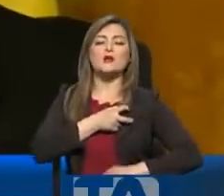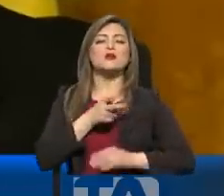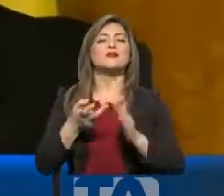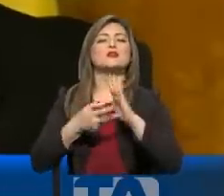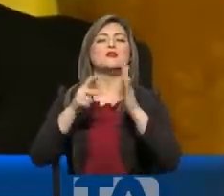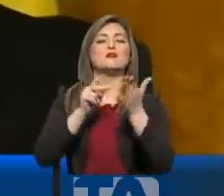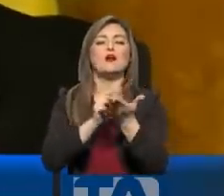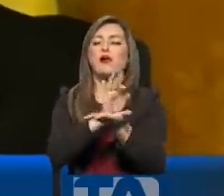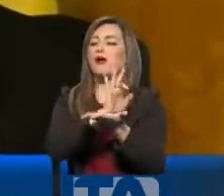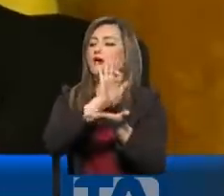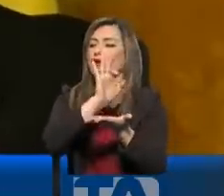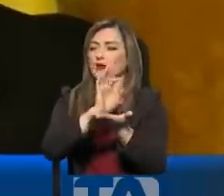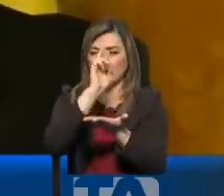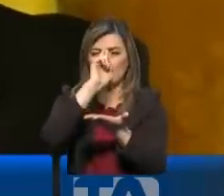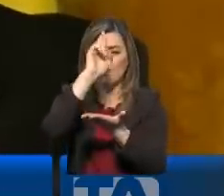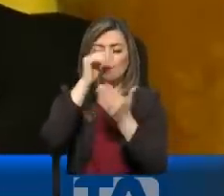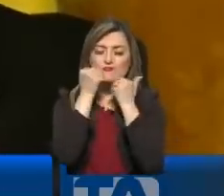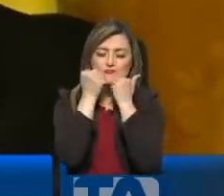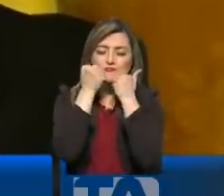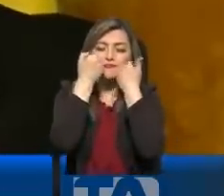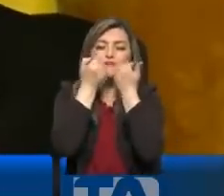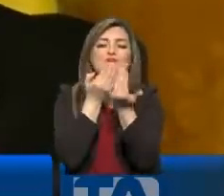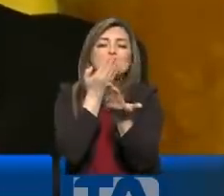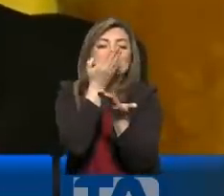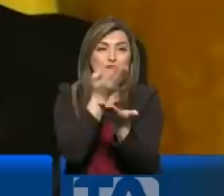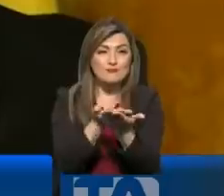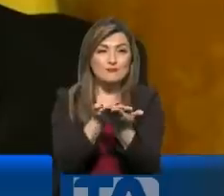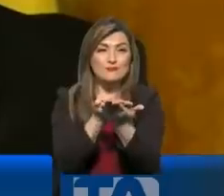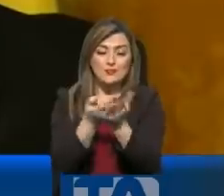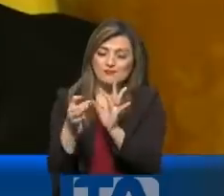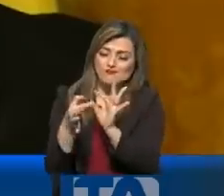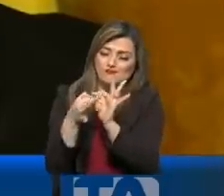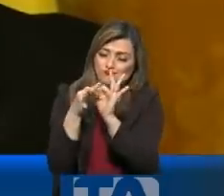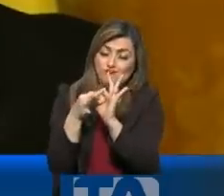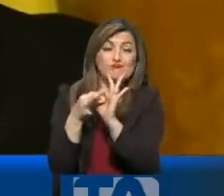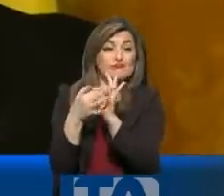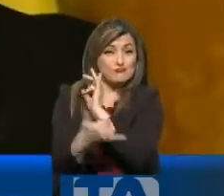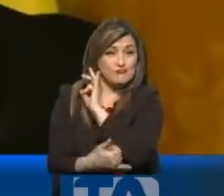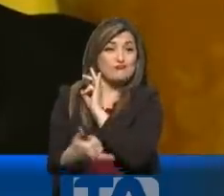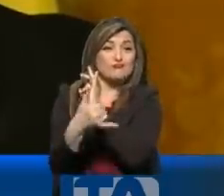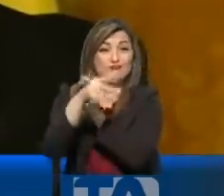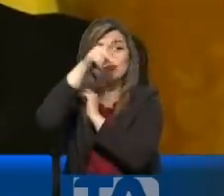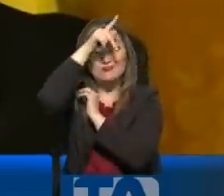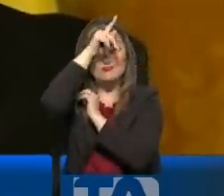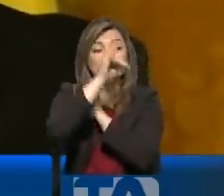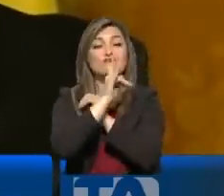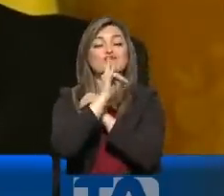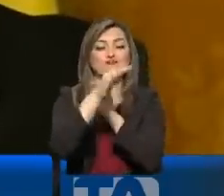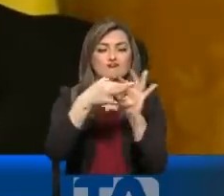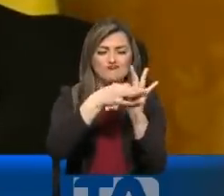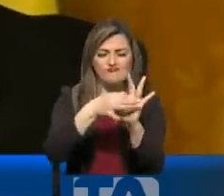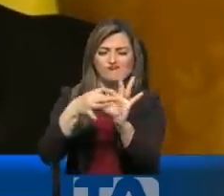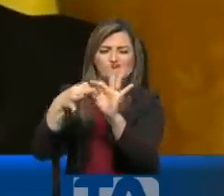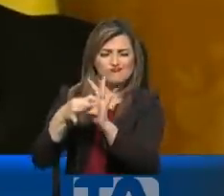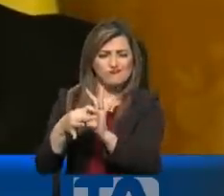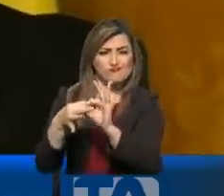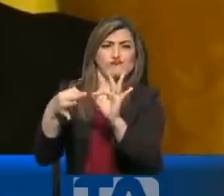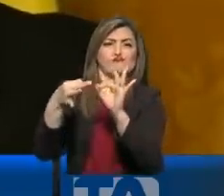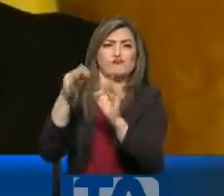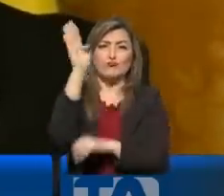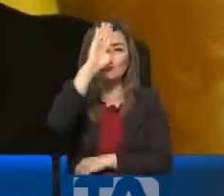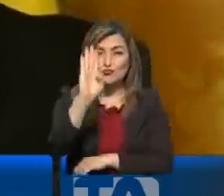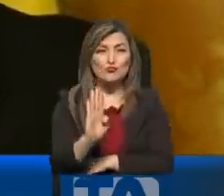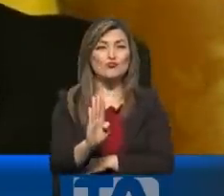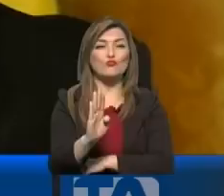y gratitud. Que nunca, nunca se rompan los lazos que unen a nuestros pueblos hermanos. Ecuador será por siempre